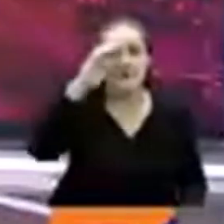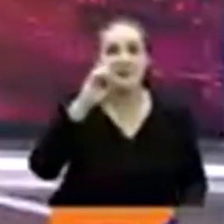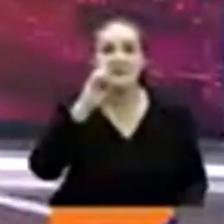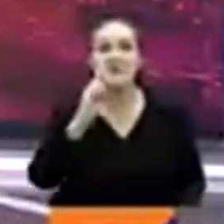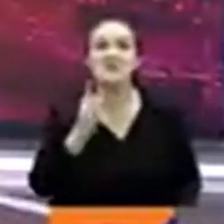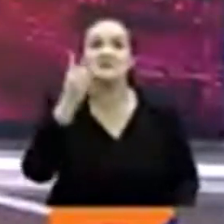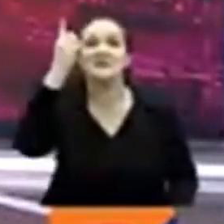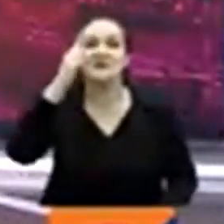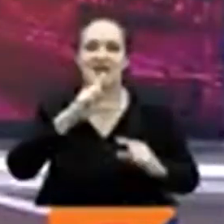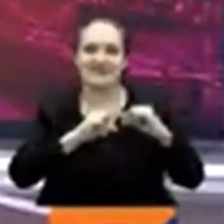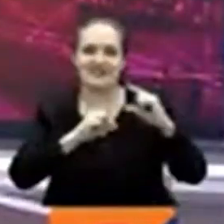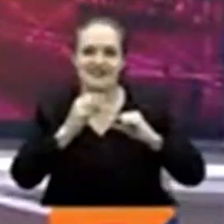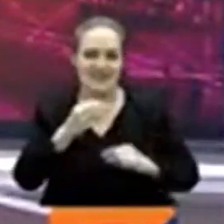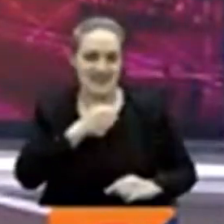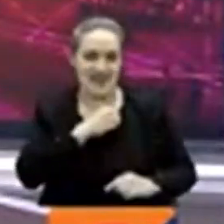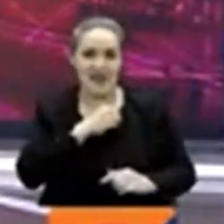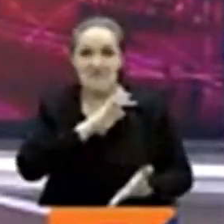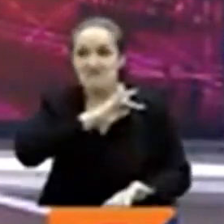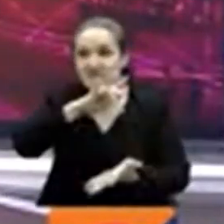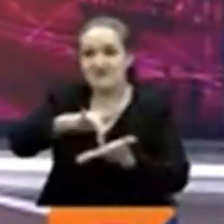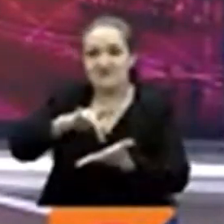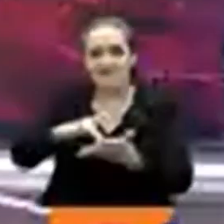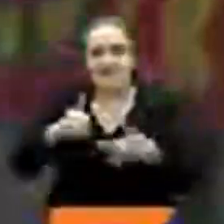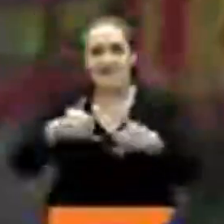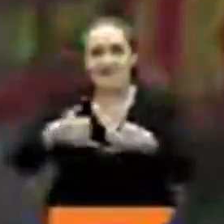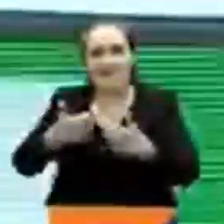en toda su historia la Copa Libertadores de América.